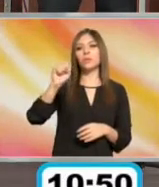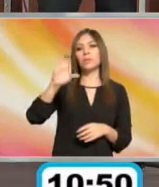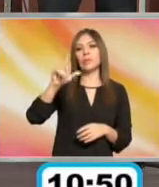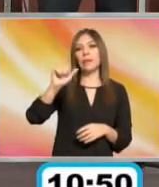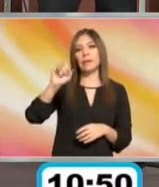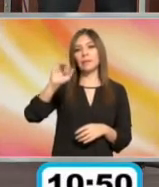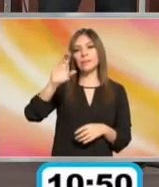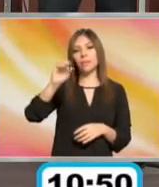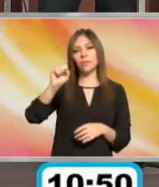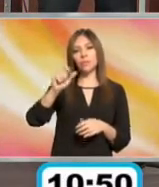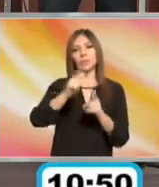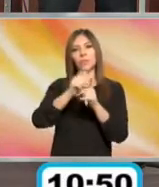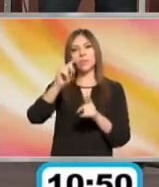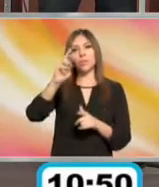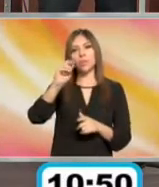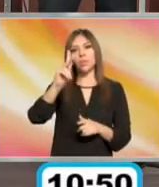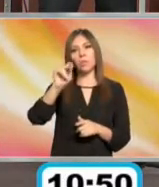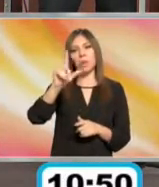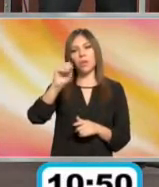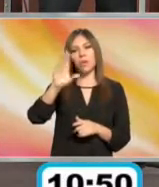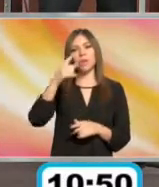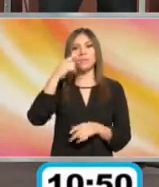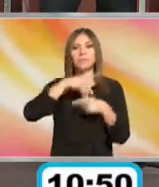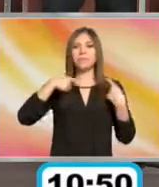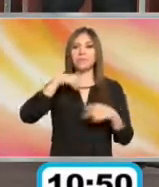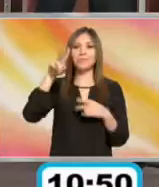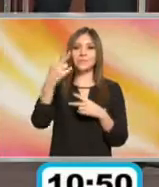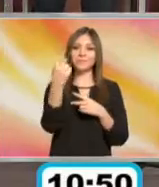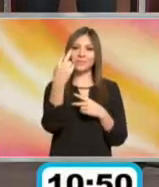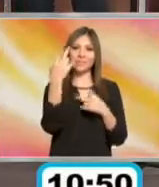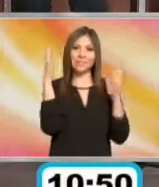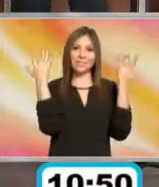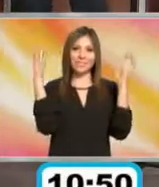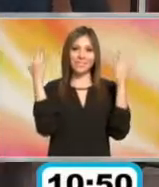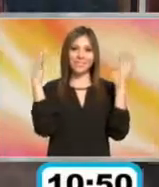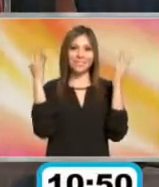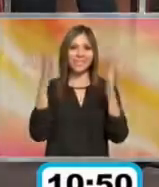Loca para todos los televidentes. Gracias. El aplauso para La Tropa Loca.